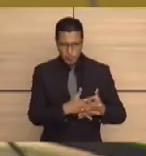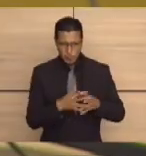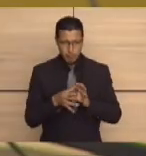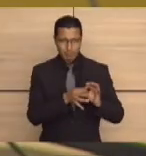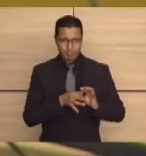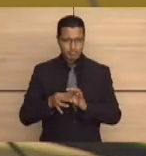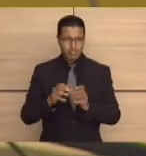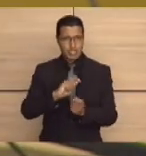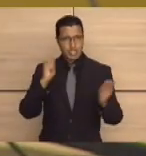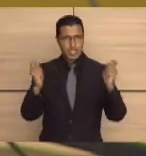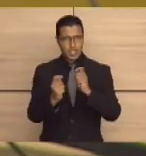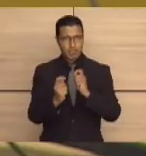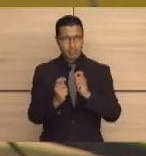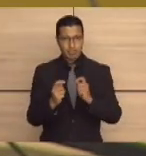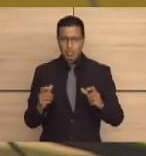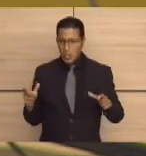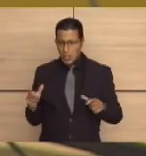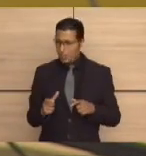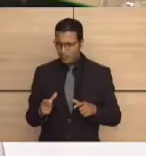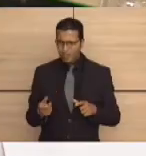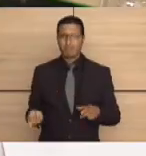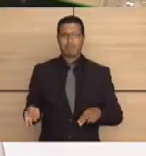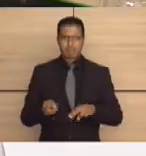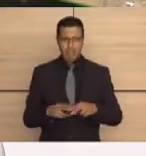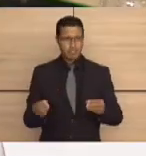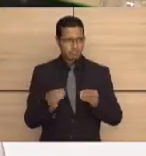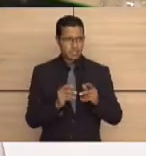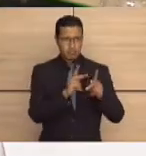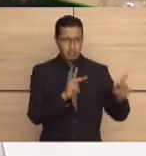que más personas se sumen a esto.